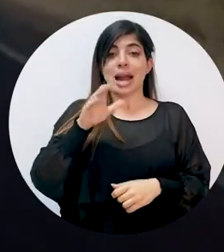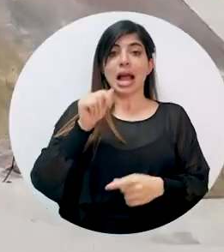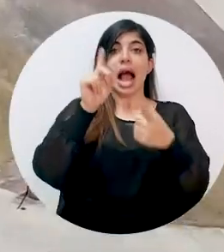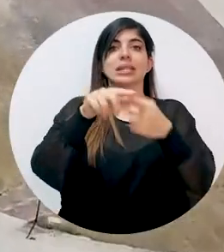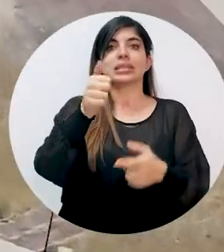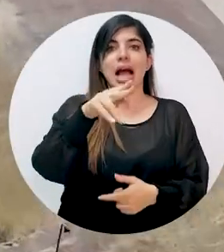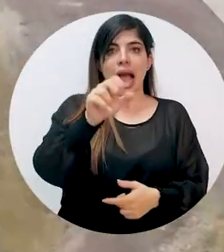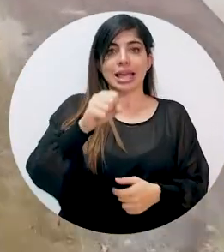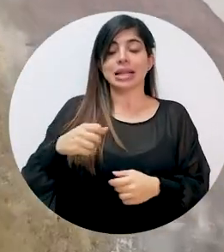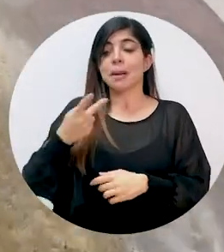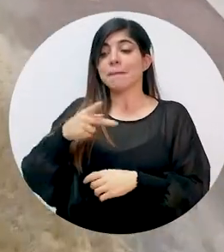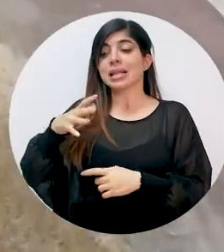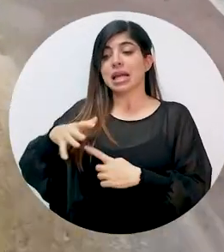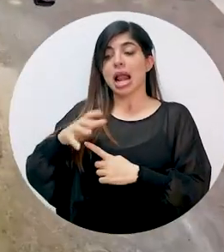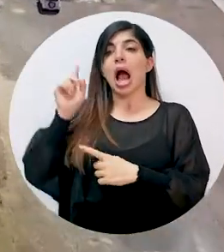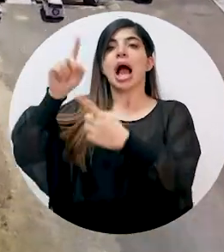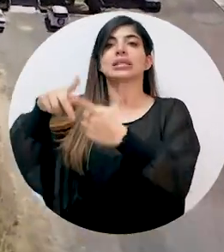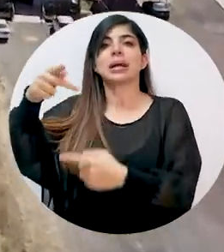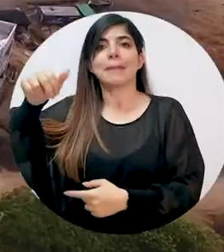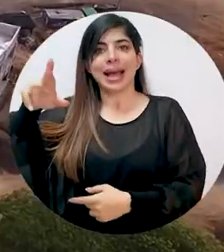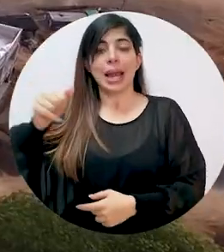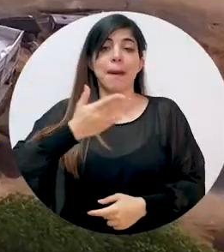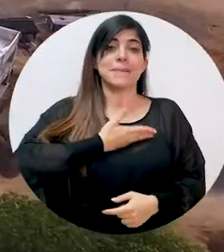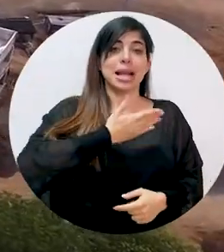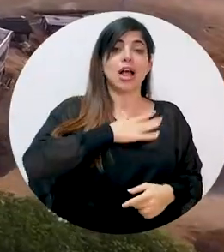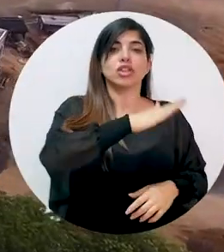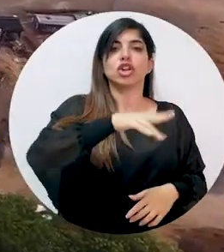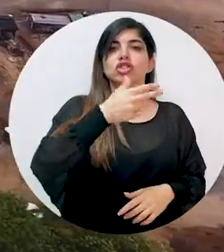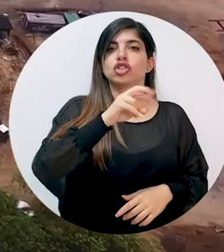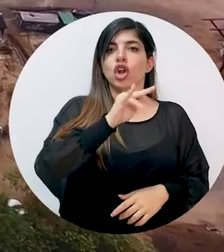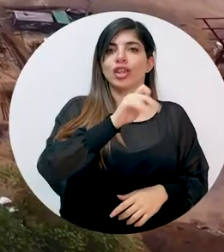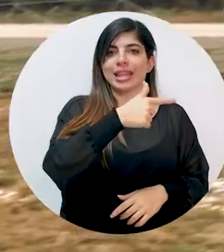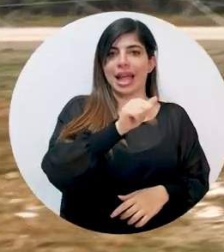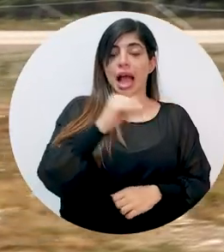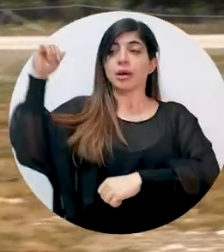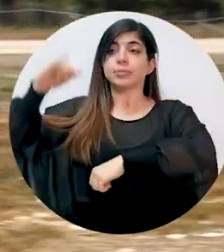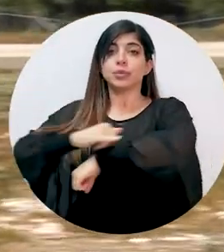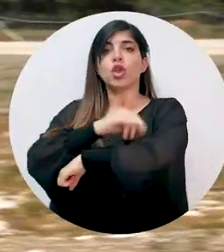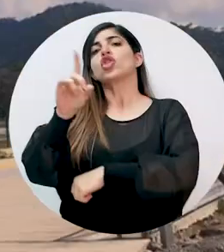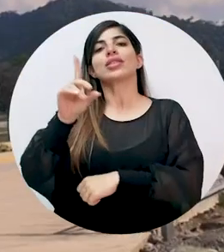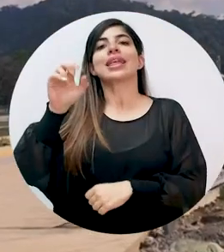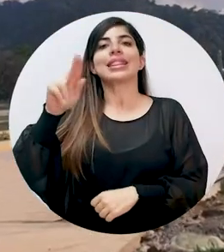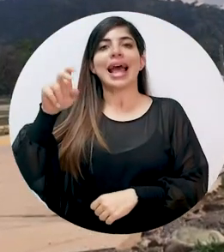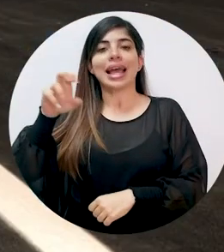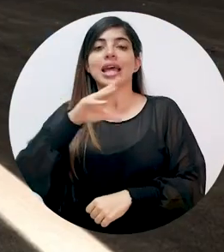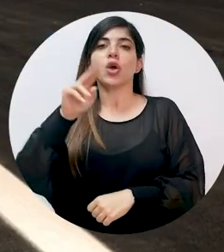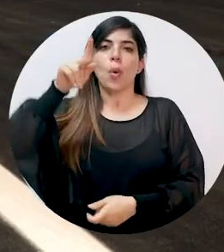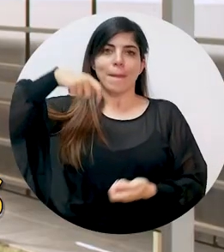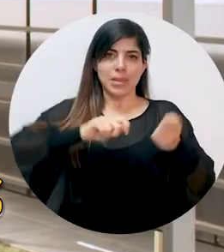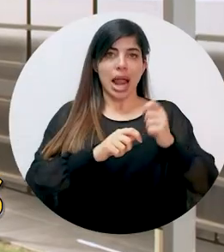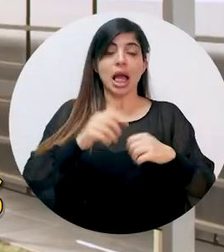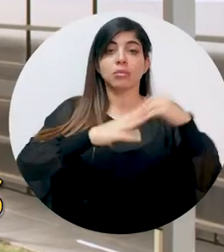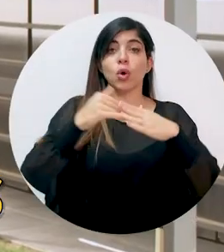Cañas, Ruta 160 entre Playa Naranjo y Paquera, mercado mayorista de la región Chorotega, aeródromos ubicados en Draque y